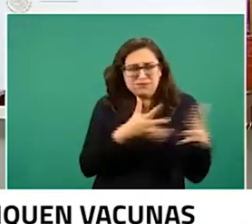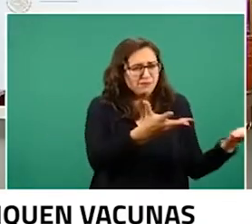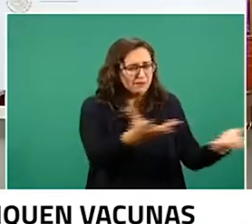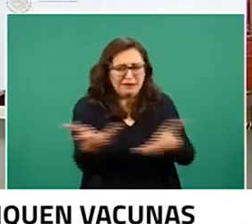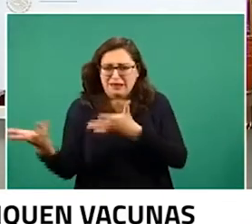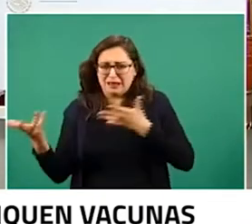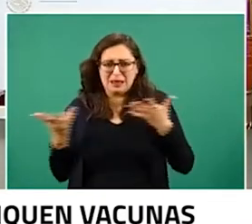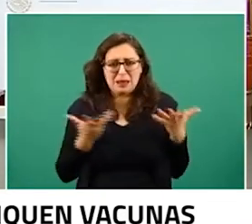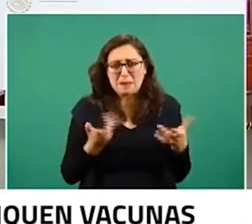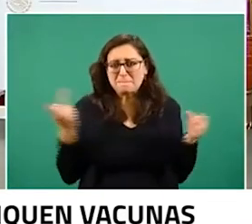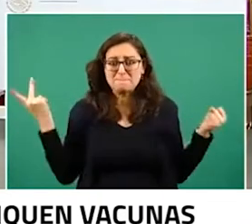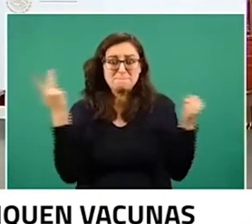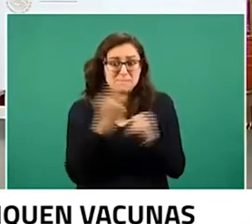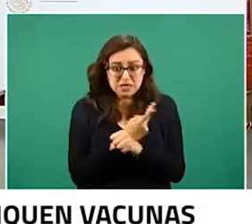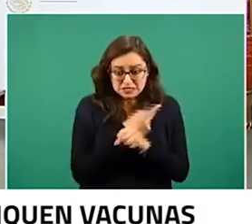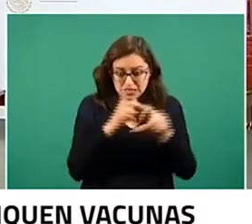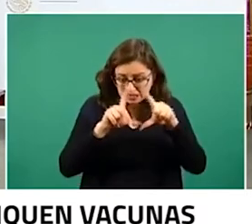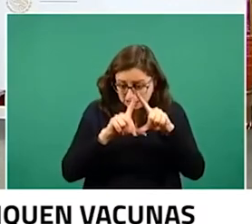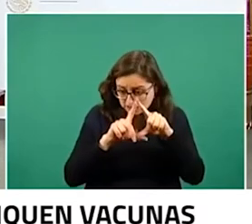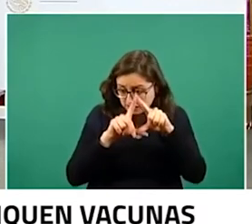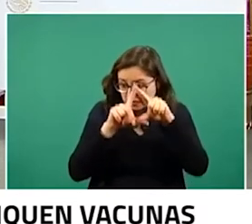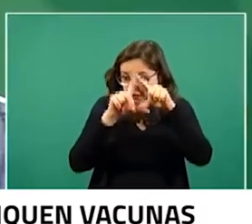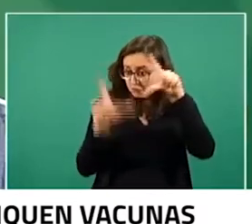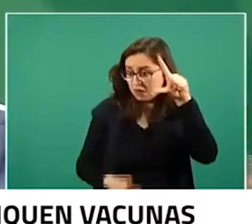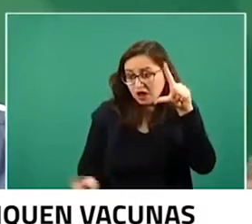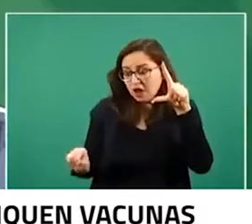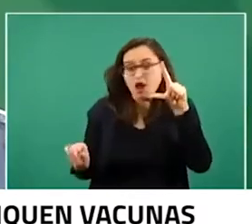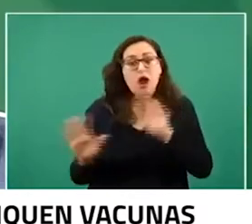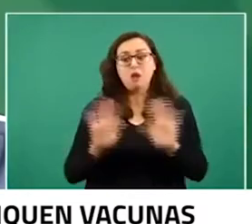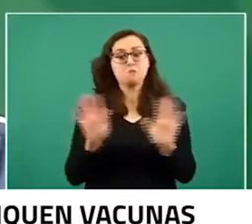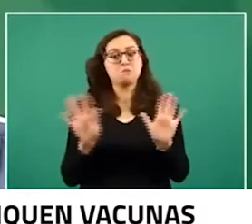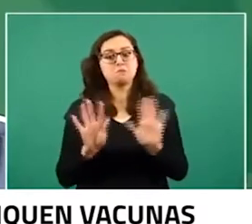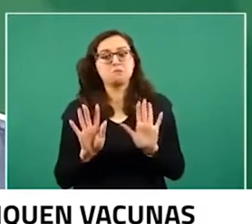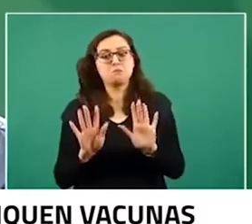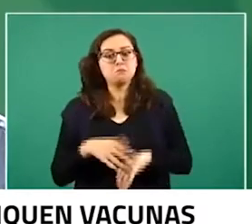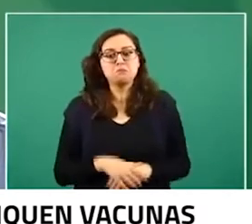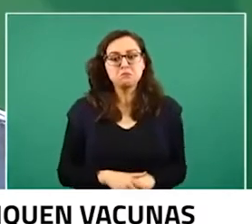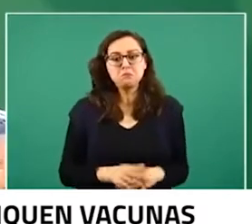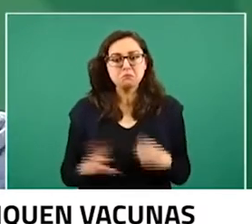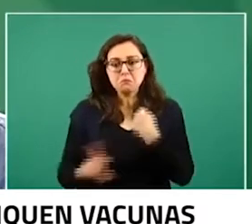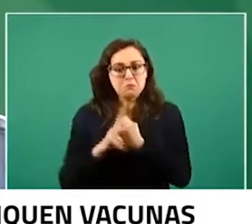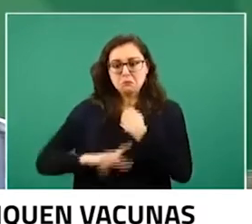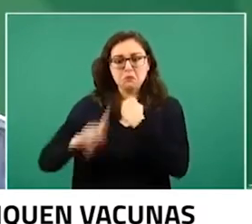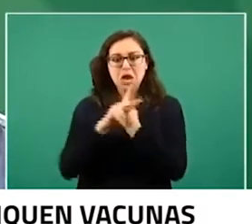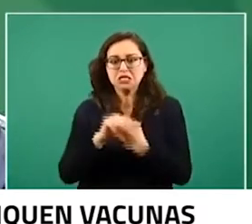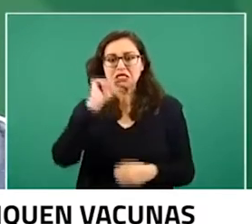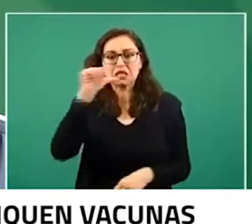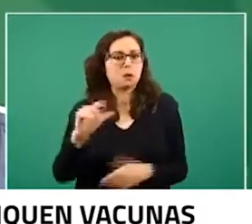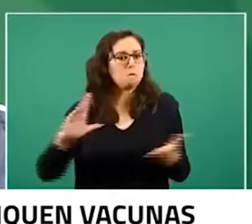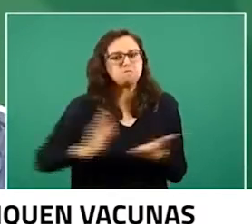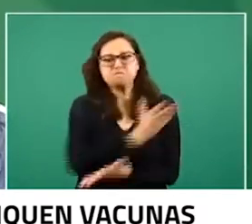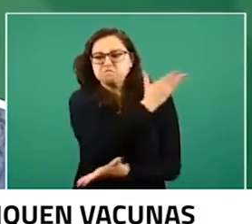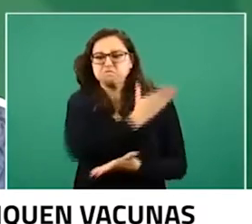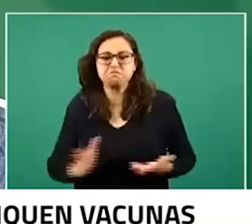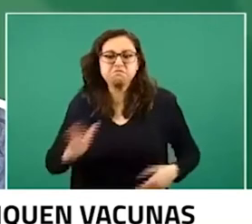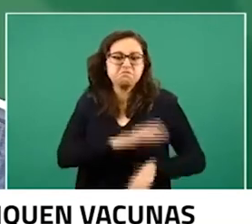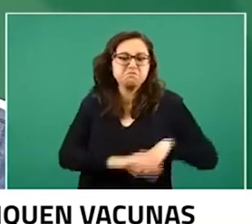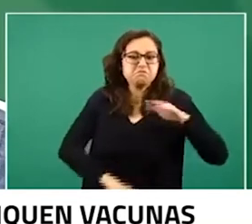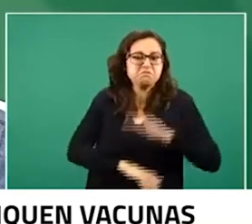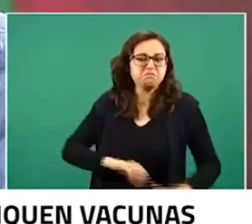que se llama Estados Unidos Mexicanos, sino como si no fuéramos un país y fuéramos simplemente una comunidad